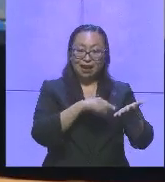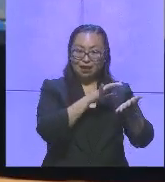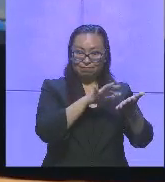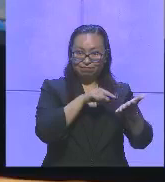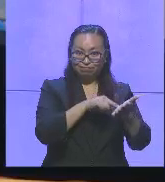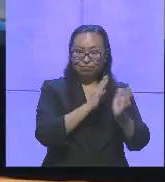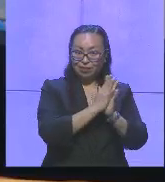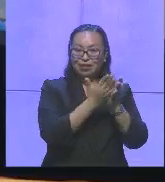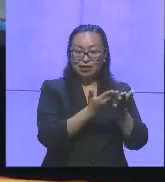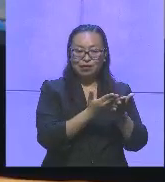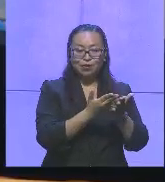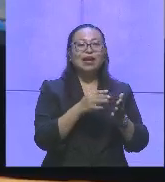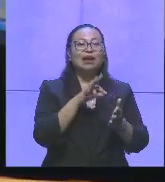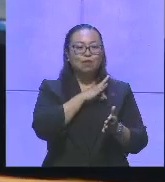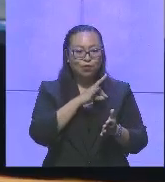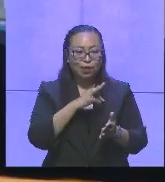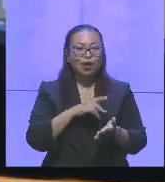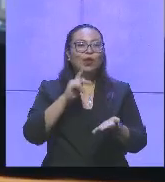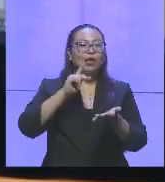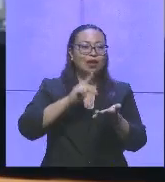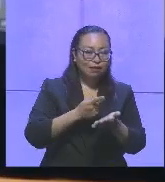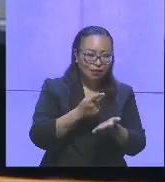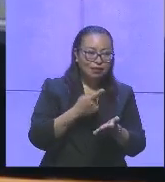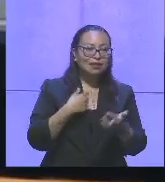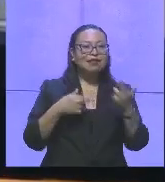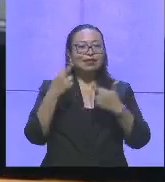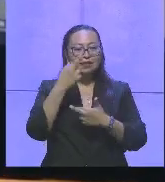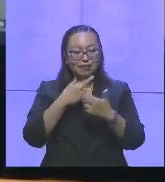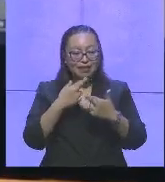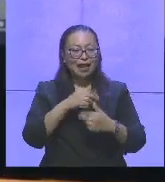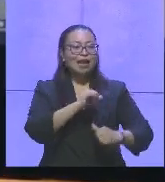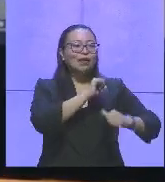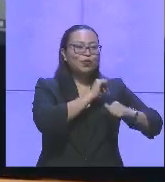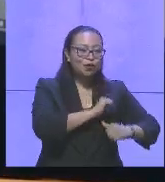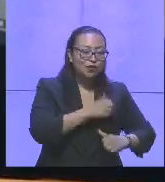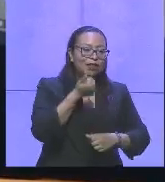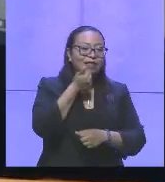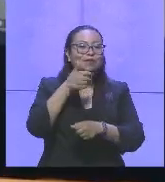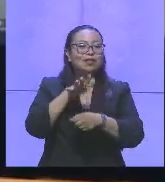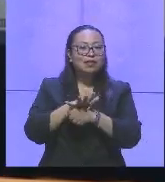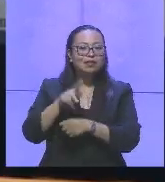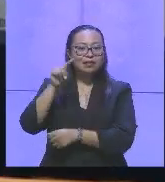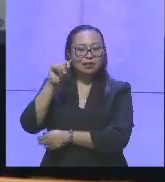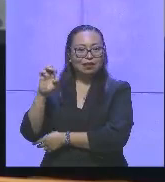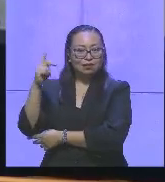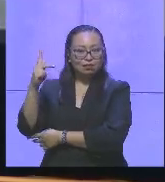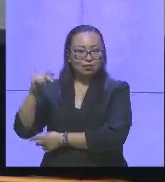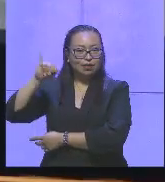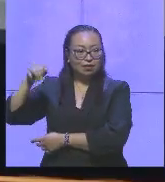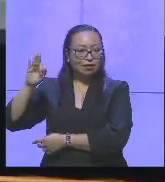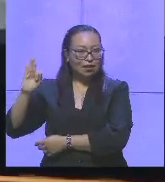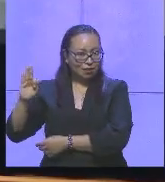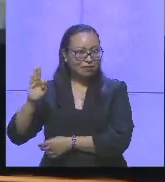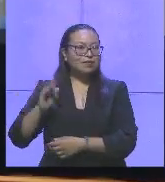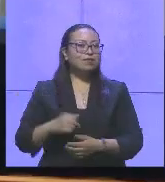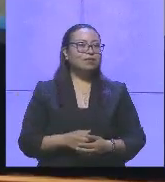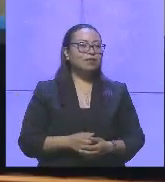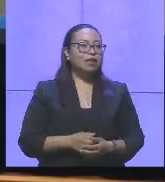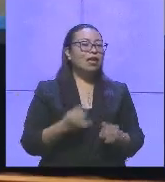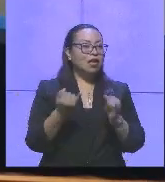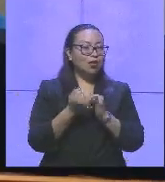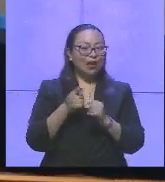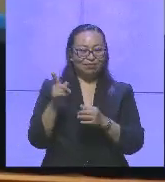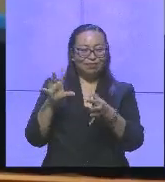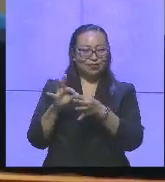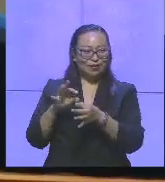repasar también la labor de la autoridad administrativa del Instituto Nacional Electoral y, como mencionaba el